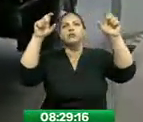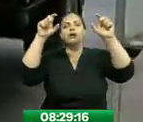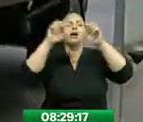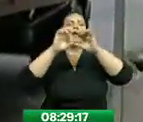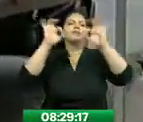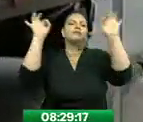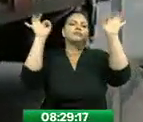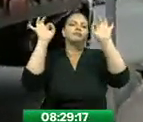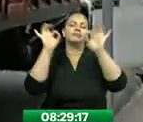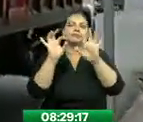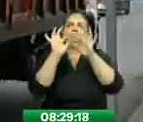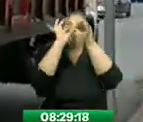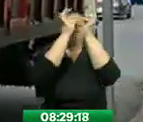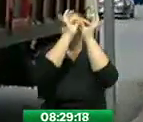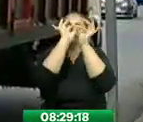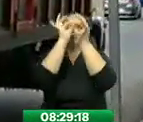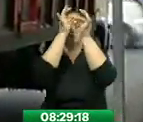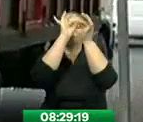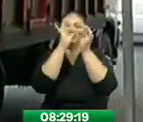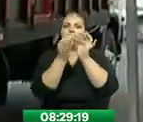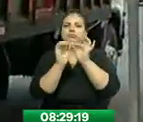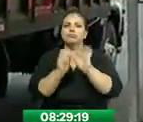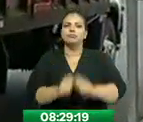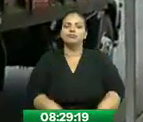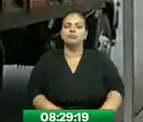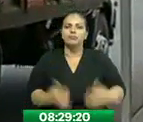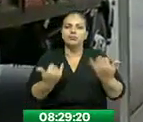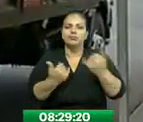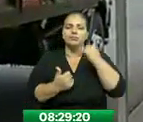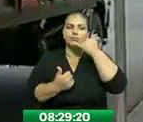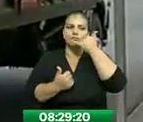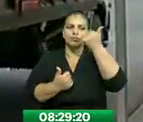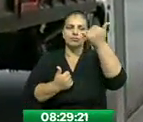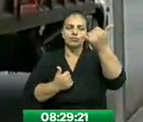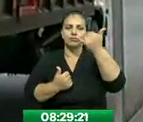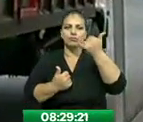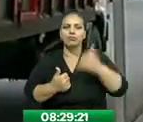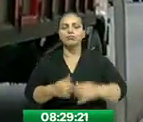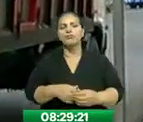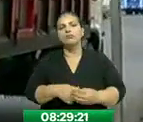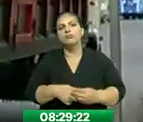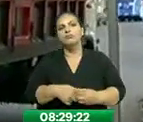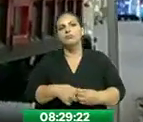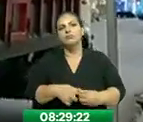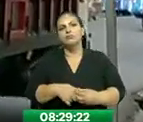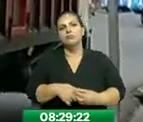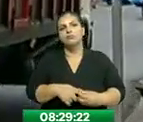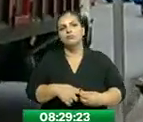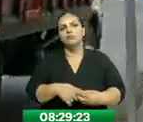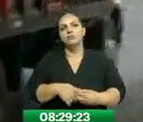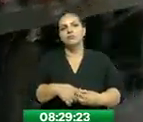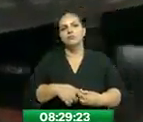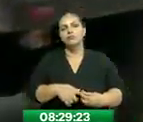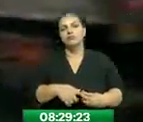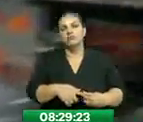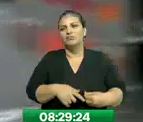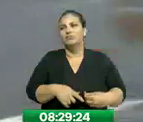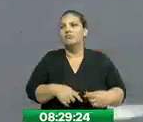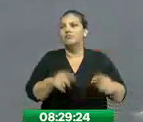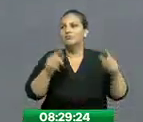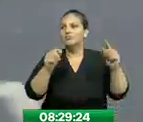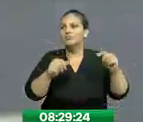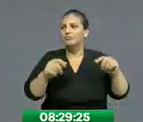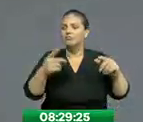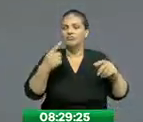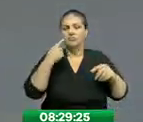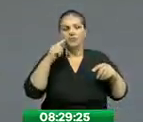pasa a las unidades de guardia de lo que corresponde a lo que es las acometidas y los medidores de luz. Cuantiosas pérdidas se podría mencionar, hay que